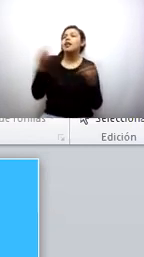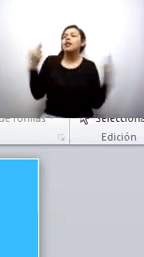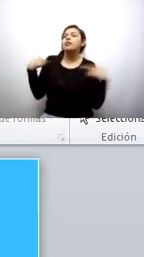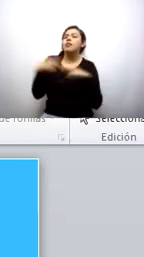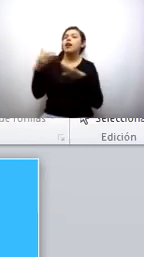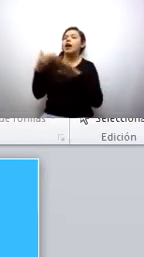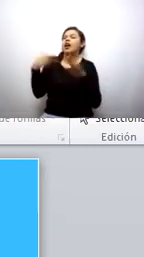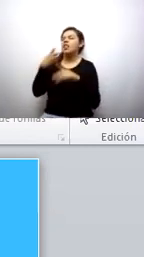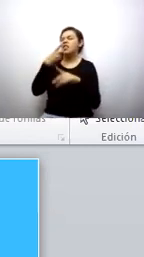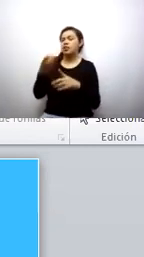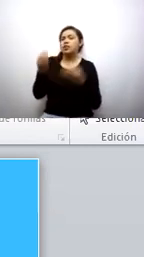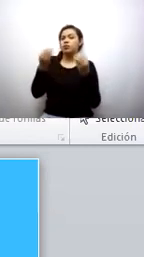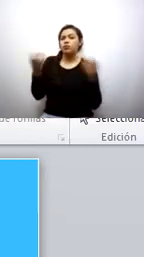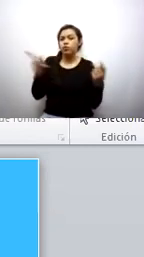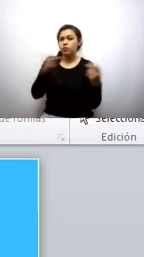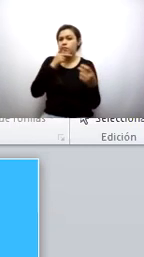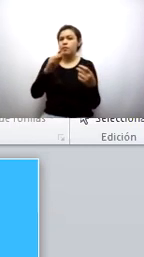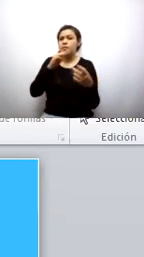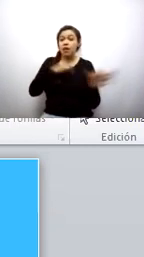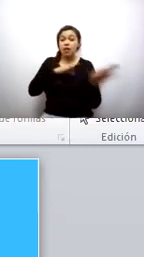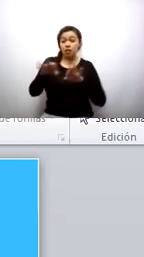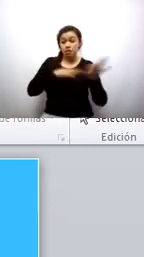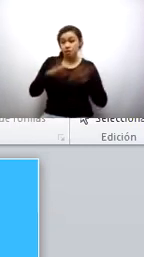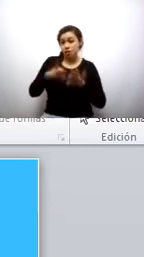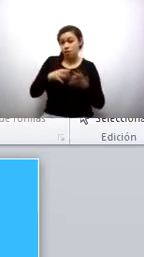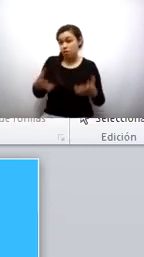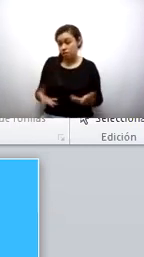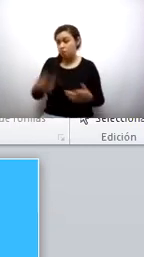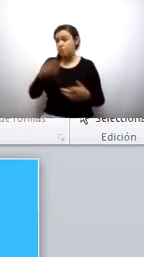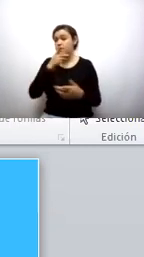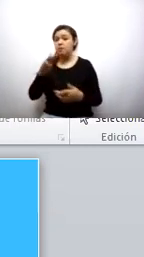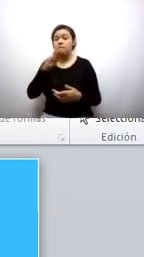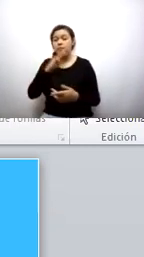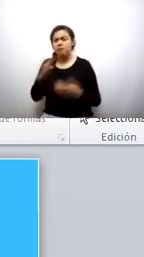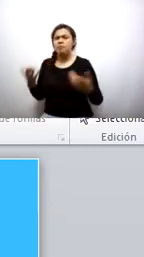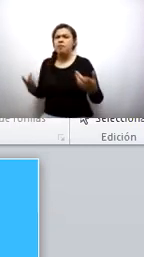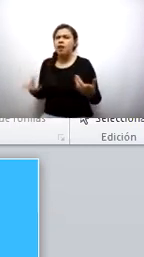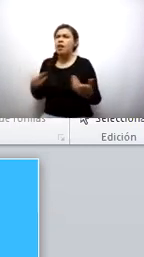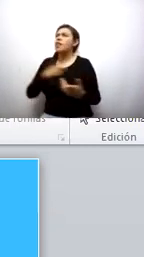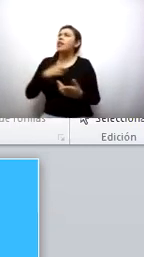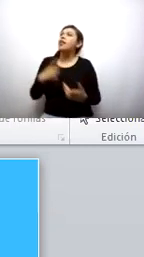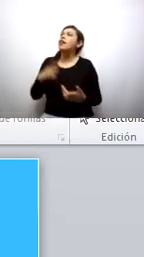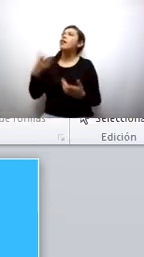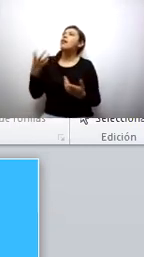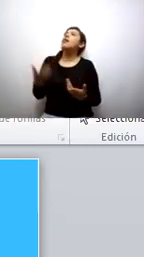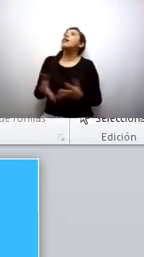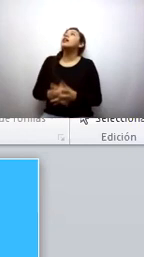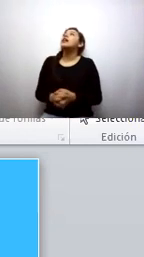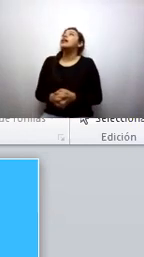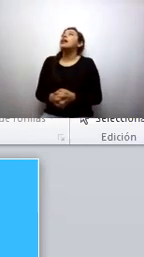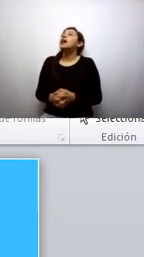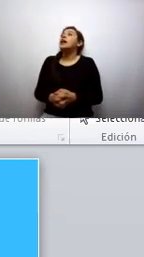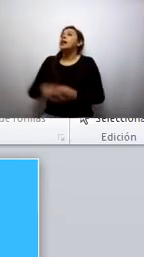anteriormente, muchos de los papás trabajan, ¿no? Muchos de los papás tienen que tener esa situación de solventar